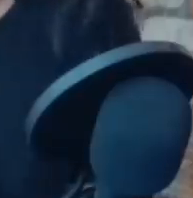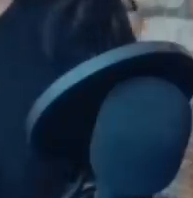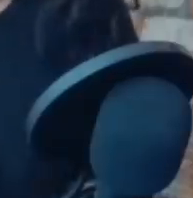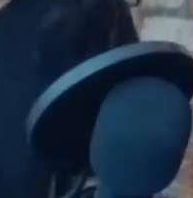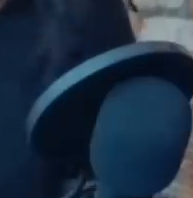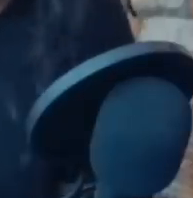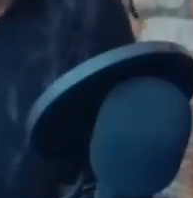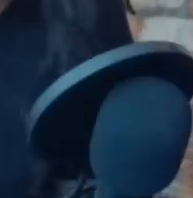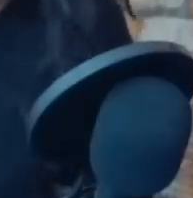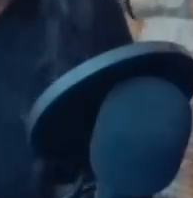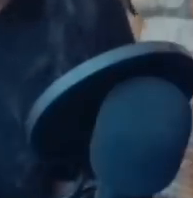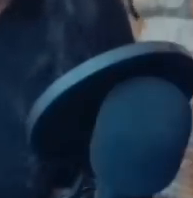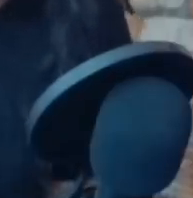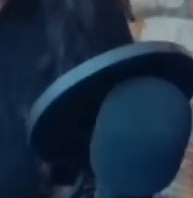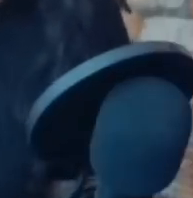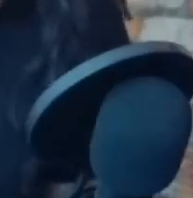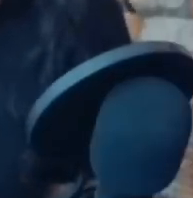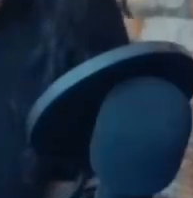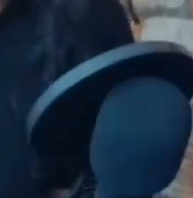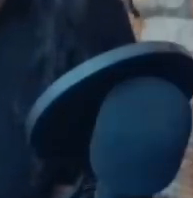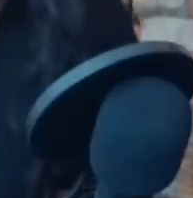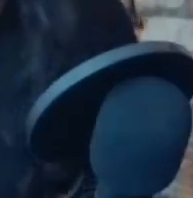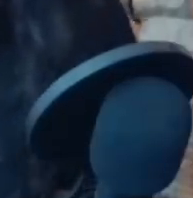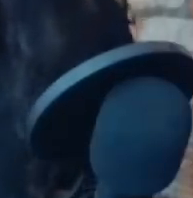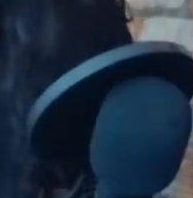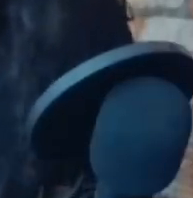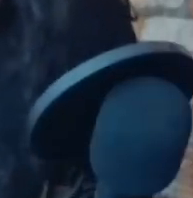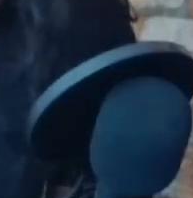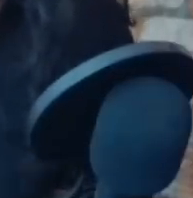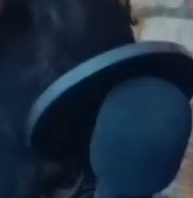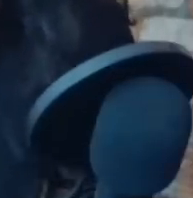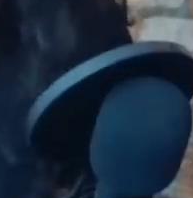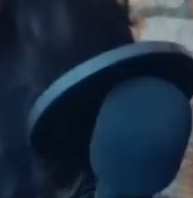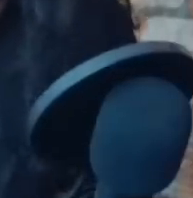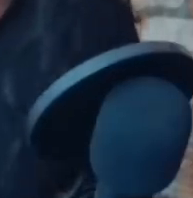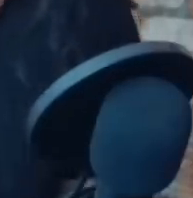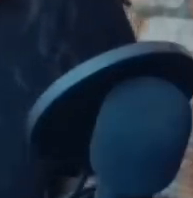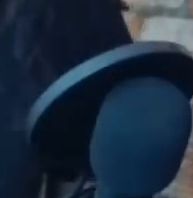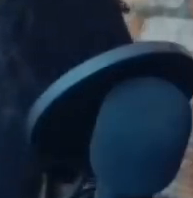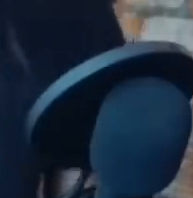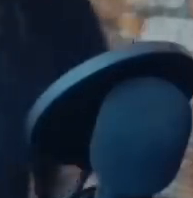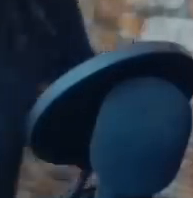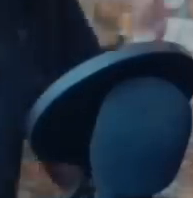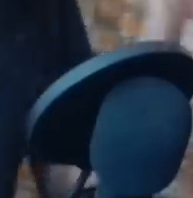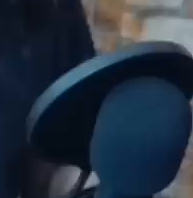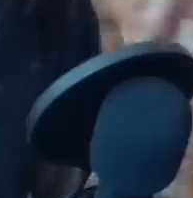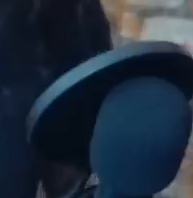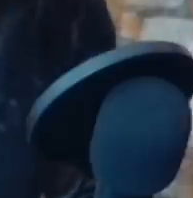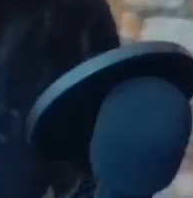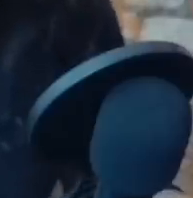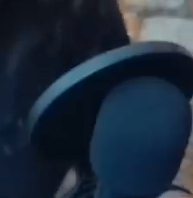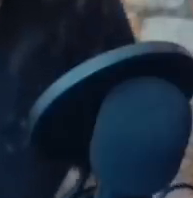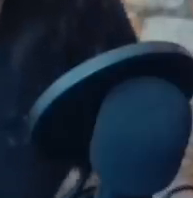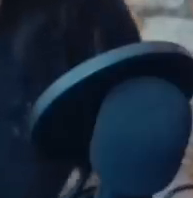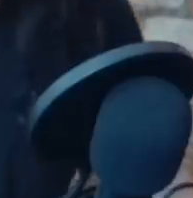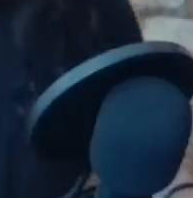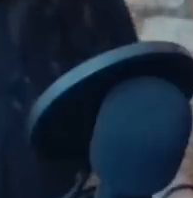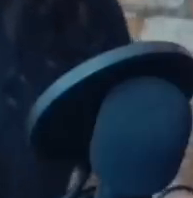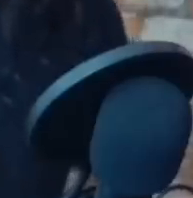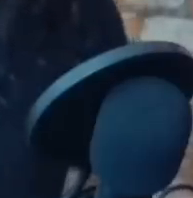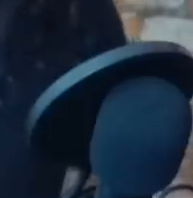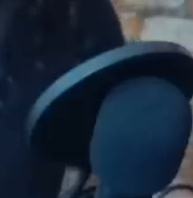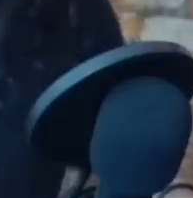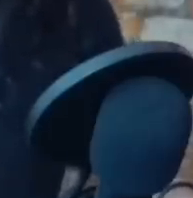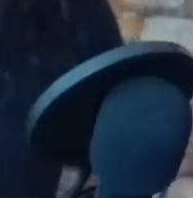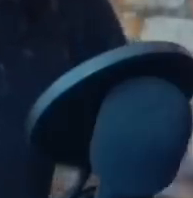compa dónde manda el fentanilo Necesito saber presidente de China el presidente le mandó una